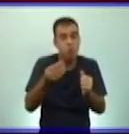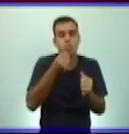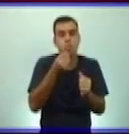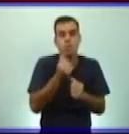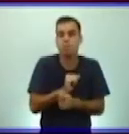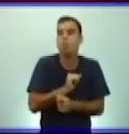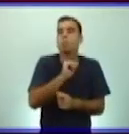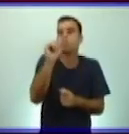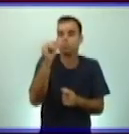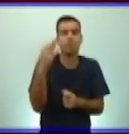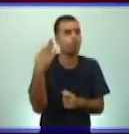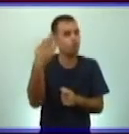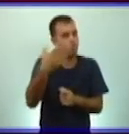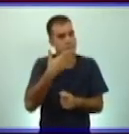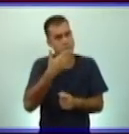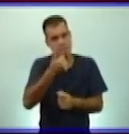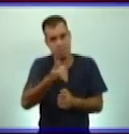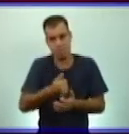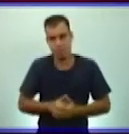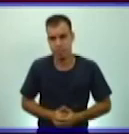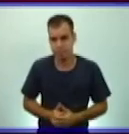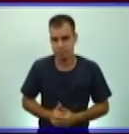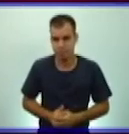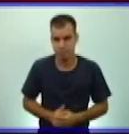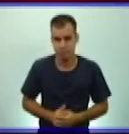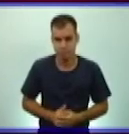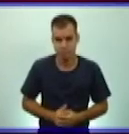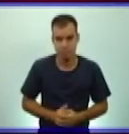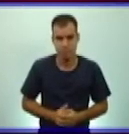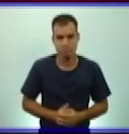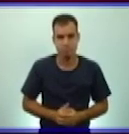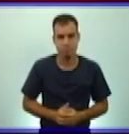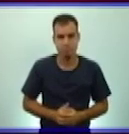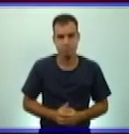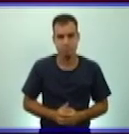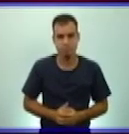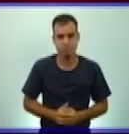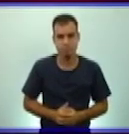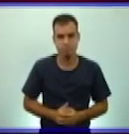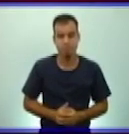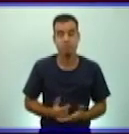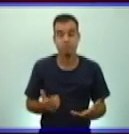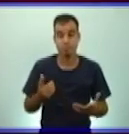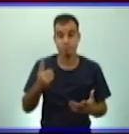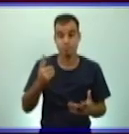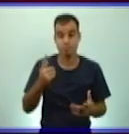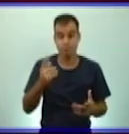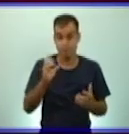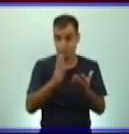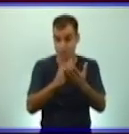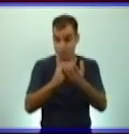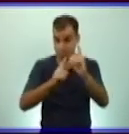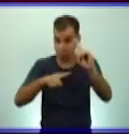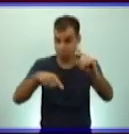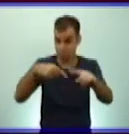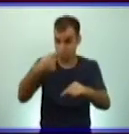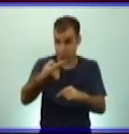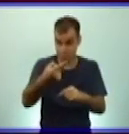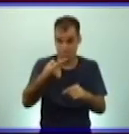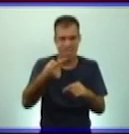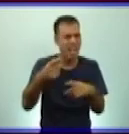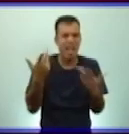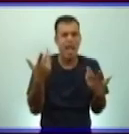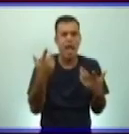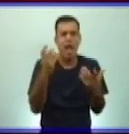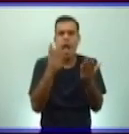un futuro sostenible. Ahora bien, en el próximo encuentro, ¿qué es lo que vamos